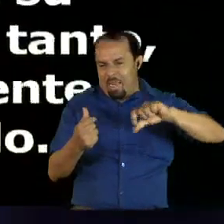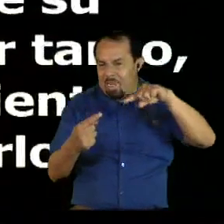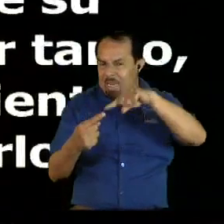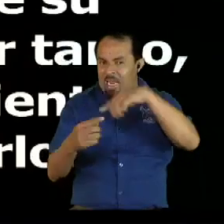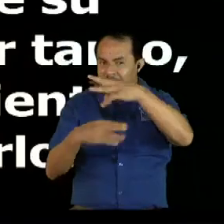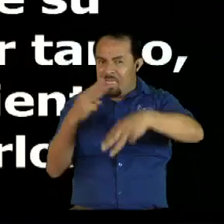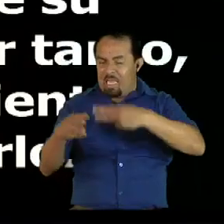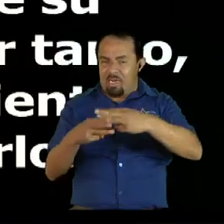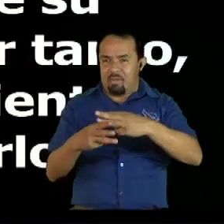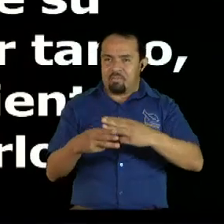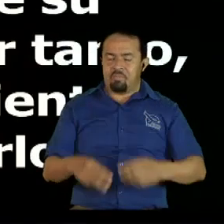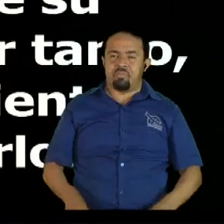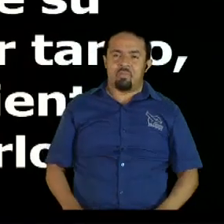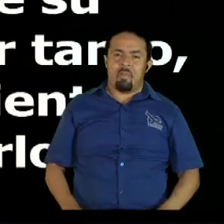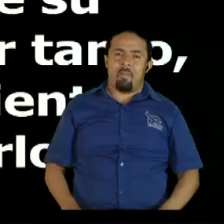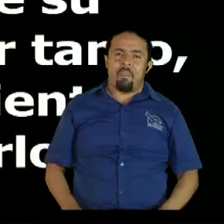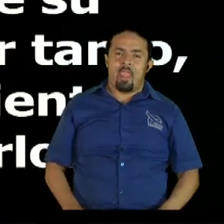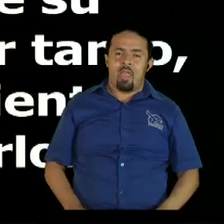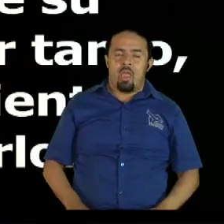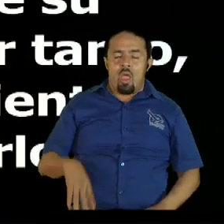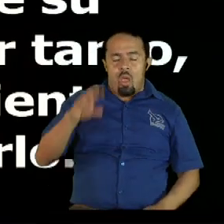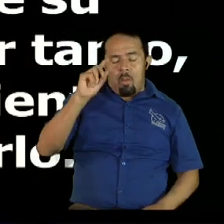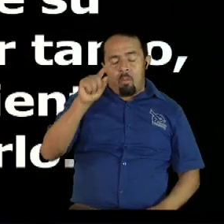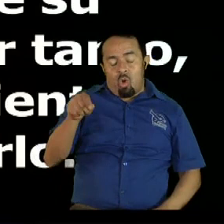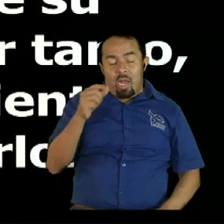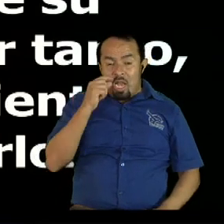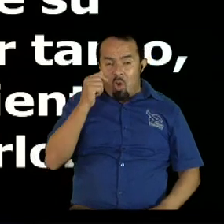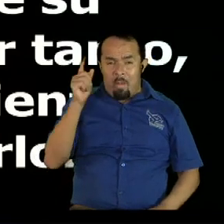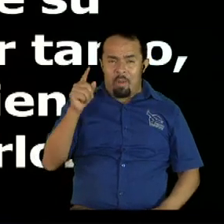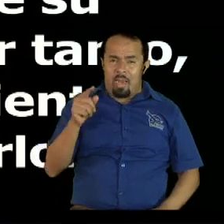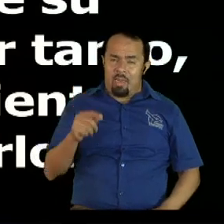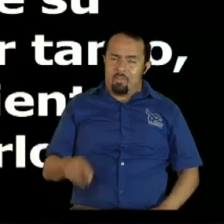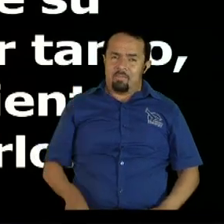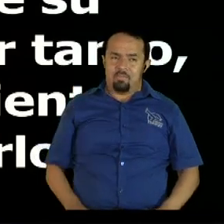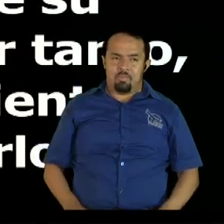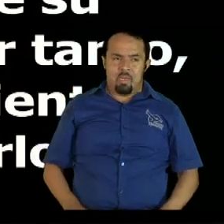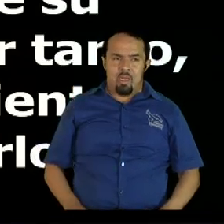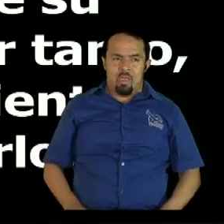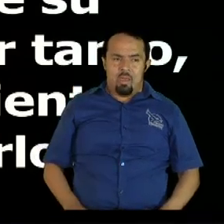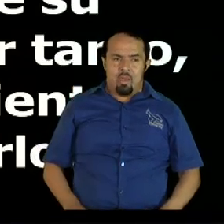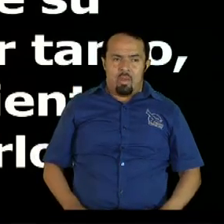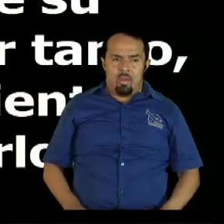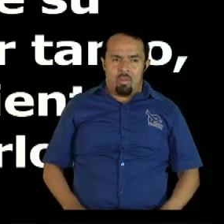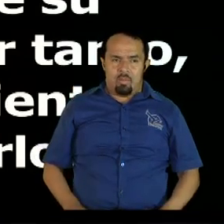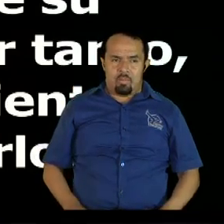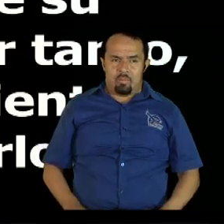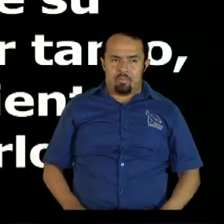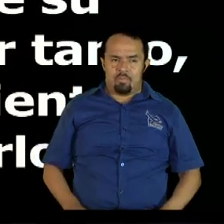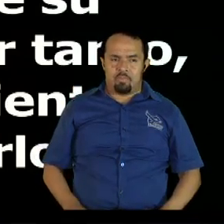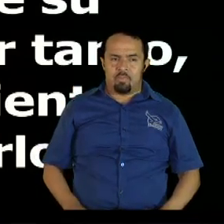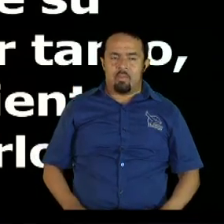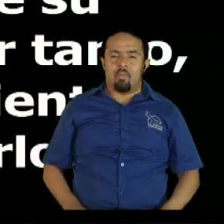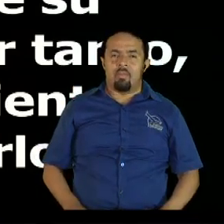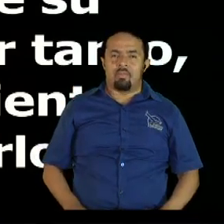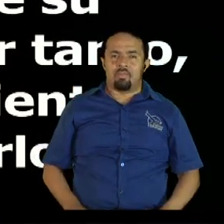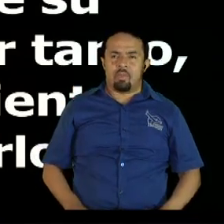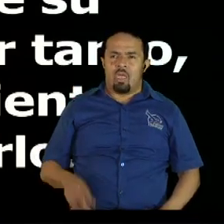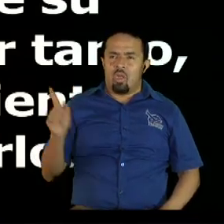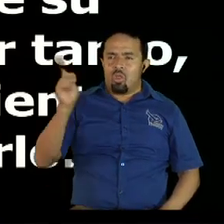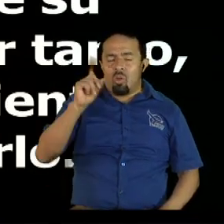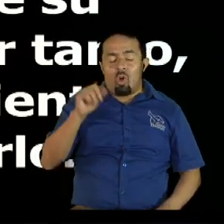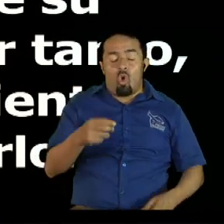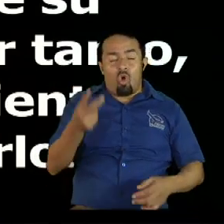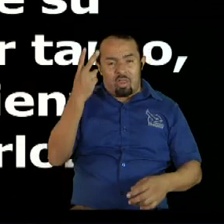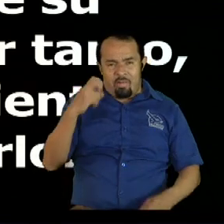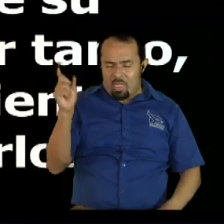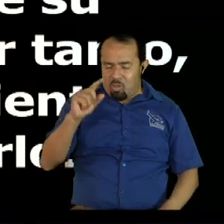leer posteriormente. Por causa del hombre, porque la inclinación del corazón del hombre es mala desde su juventud. No volveré, por tanto, a cortar a todo